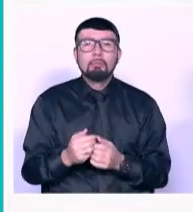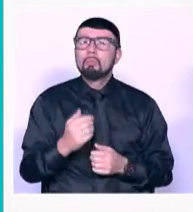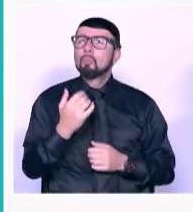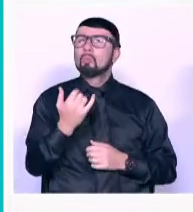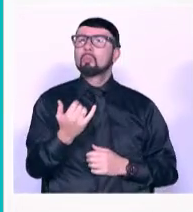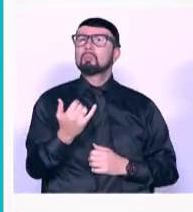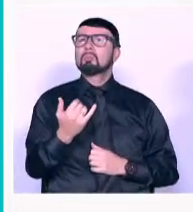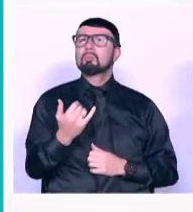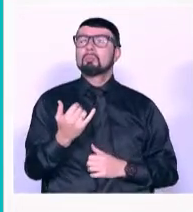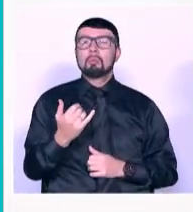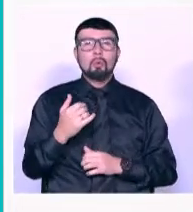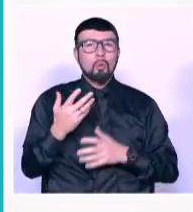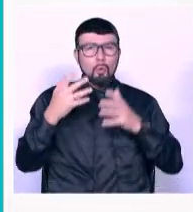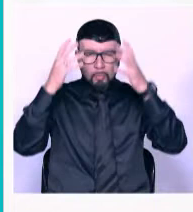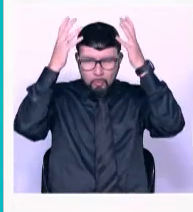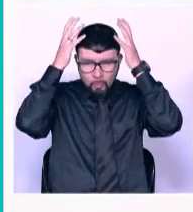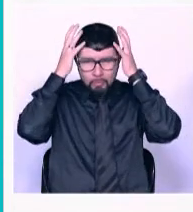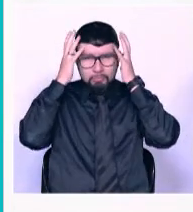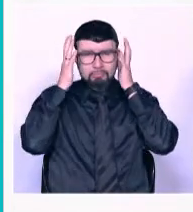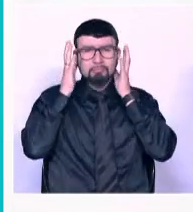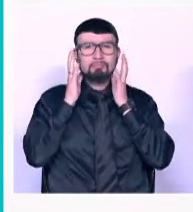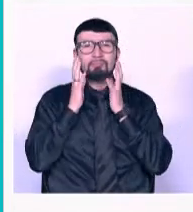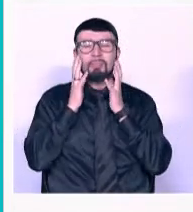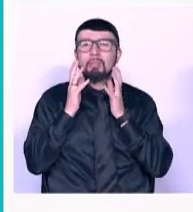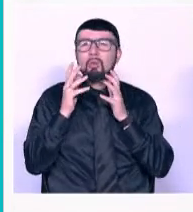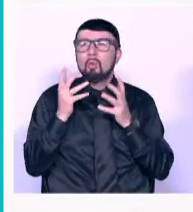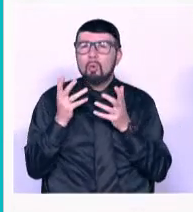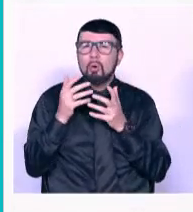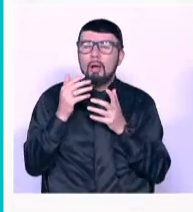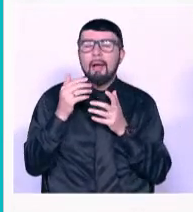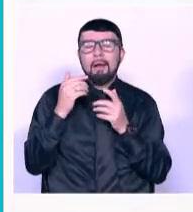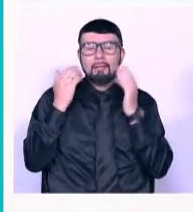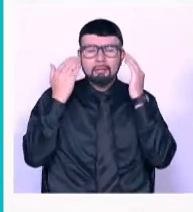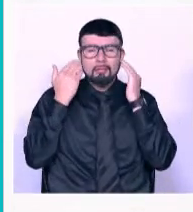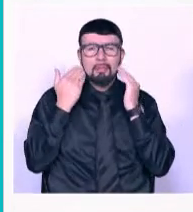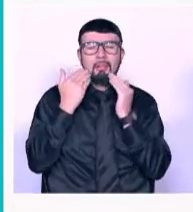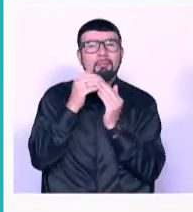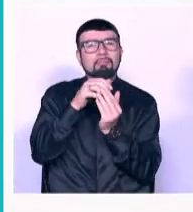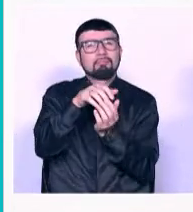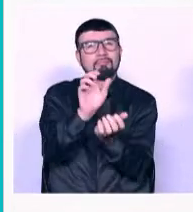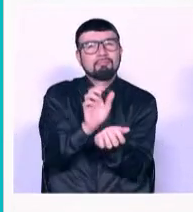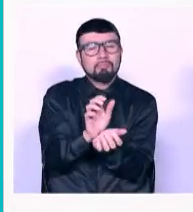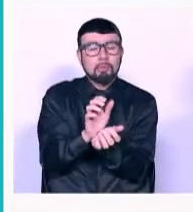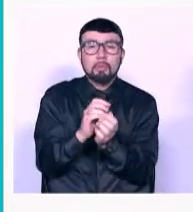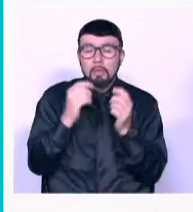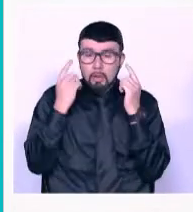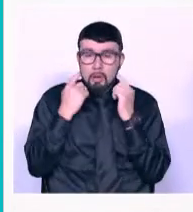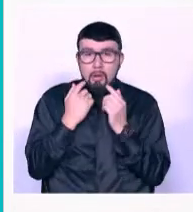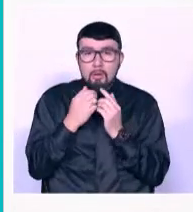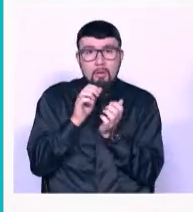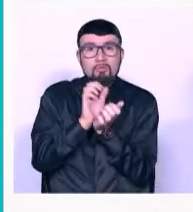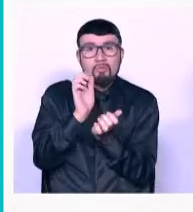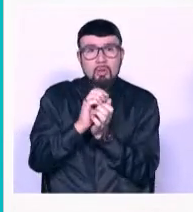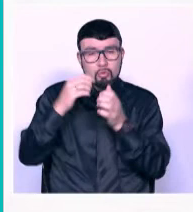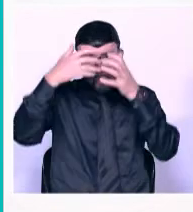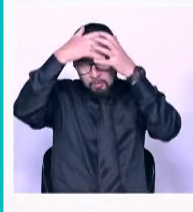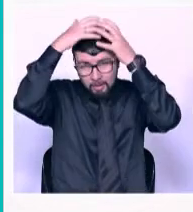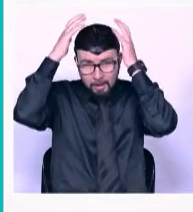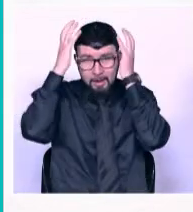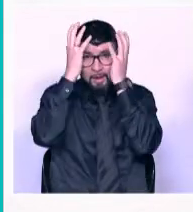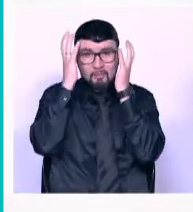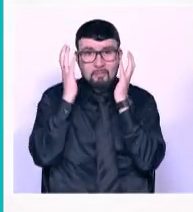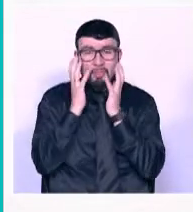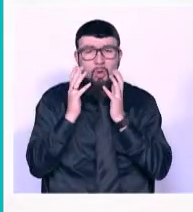la posición de la cabeza. La posición de la cabeza es muy importante para la articulación temporomandibular.